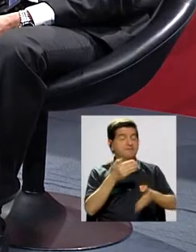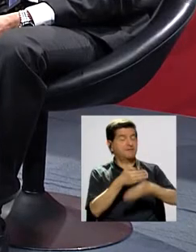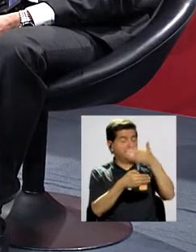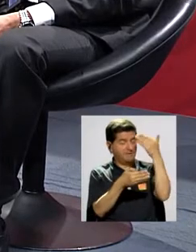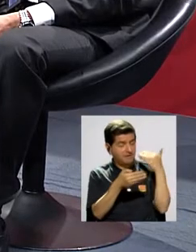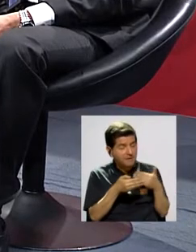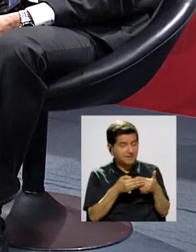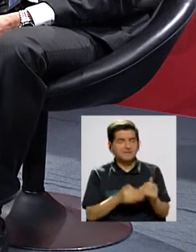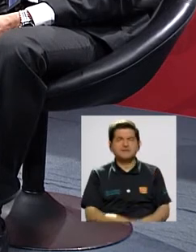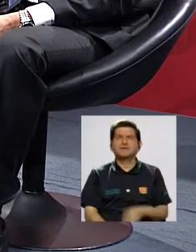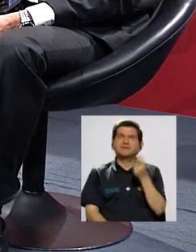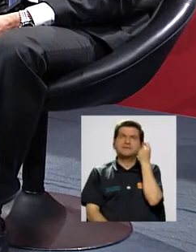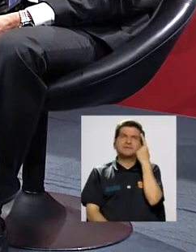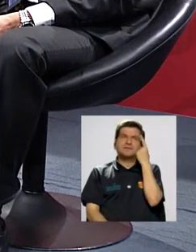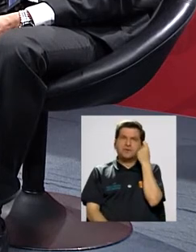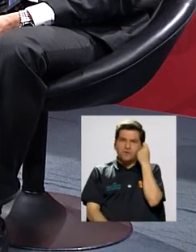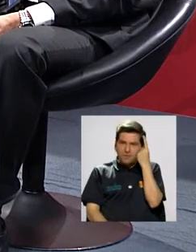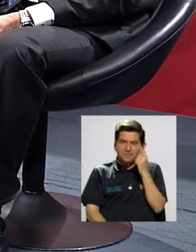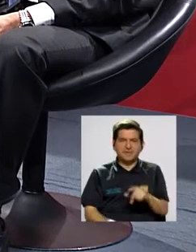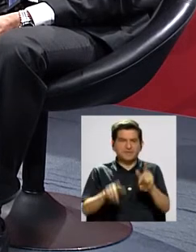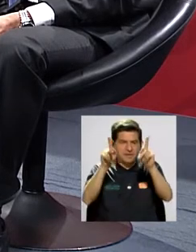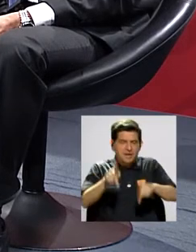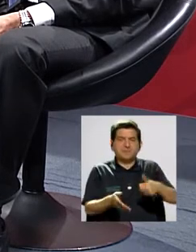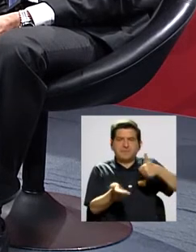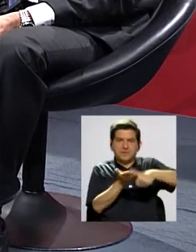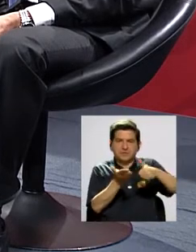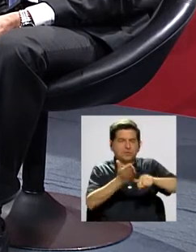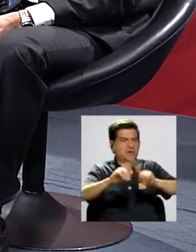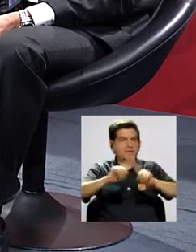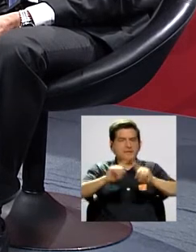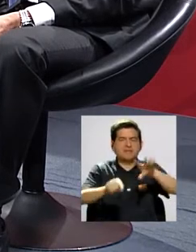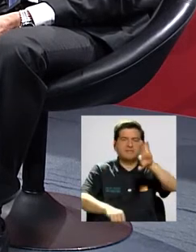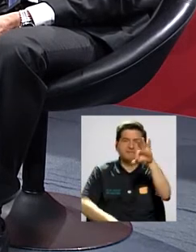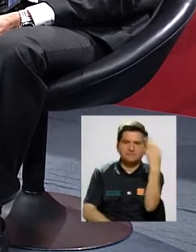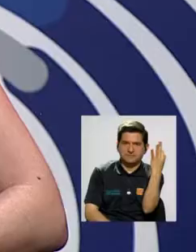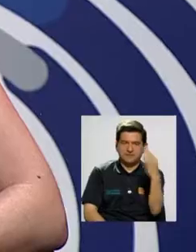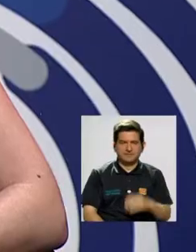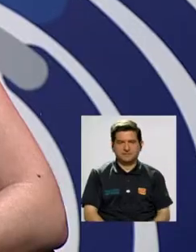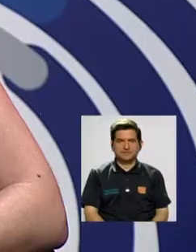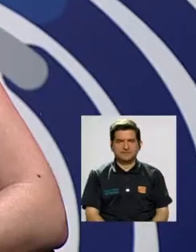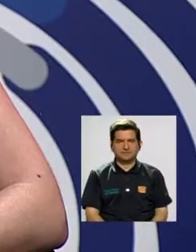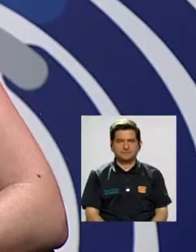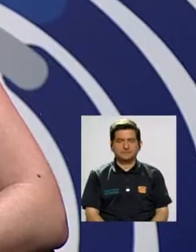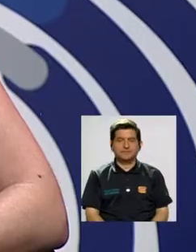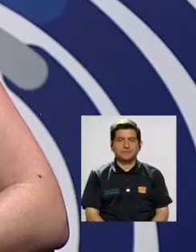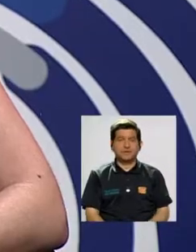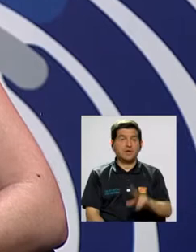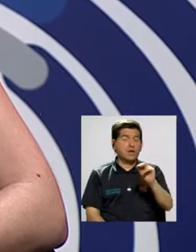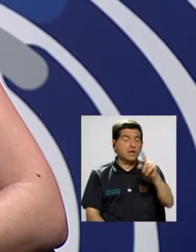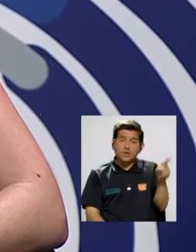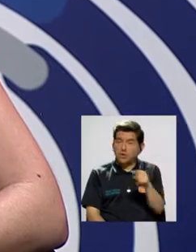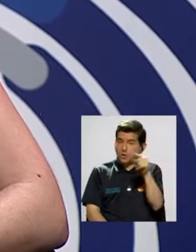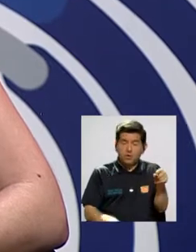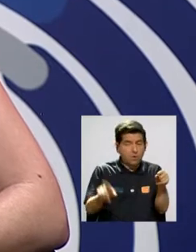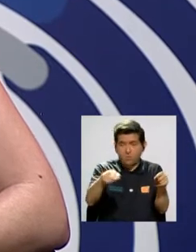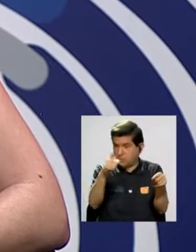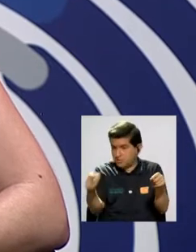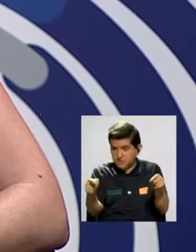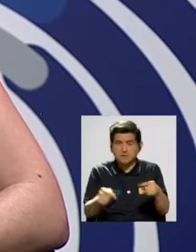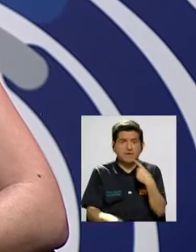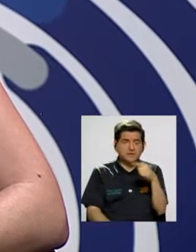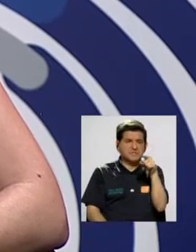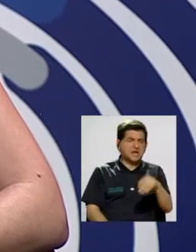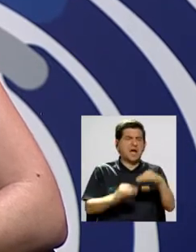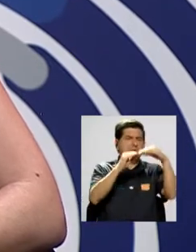oportunidad de que hay que entender las voces de quienes votan de una o de otra manera, sí. ¿Verdad? Y no caer en la descalificación de decir porque son